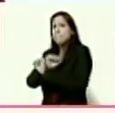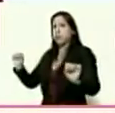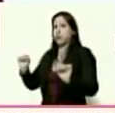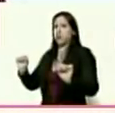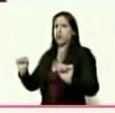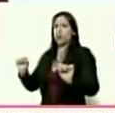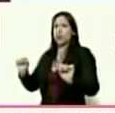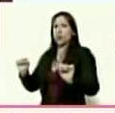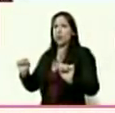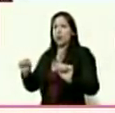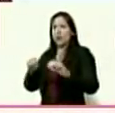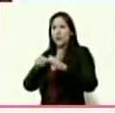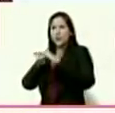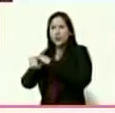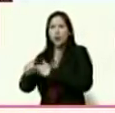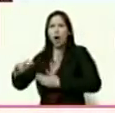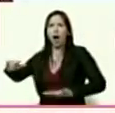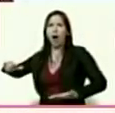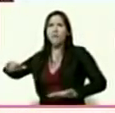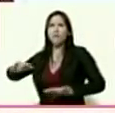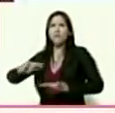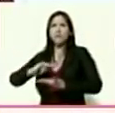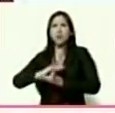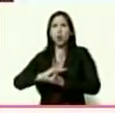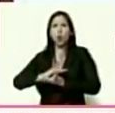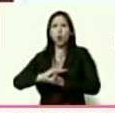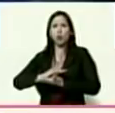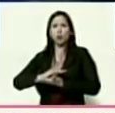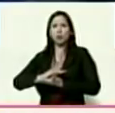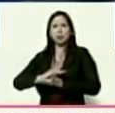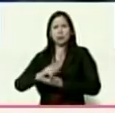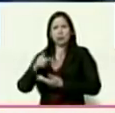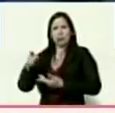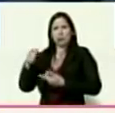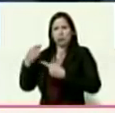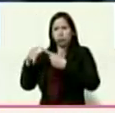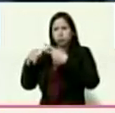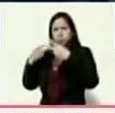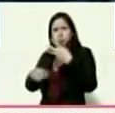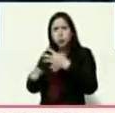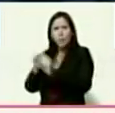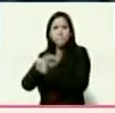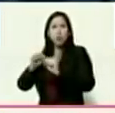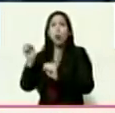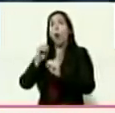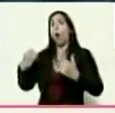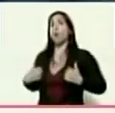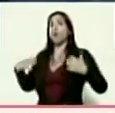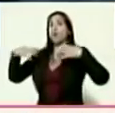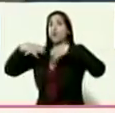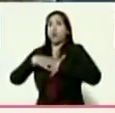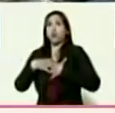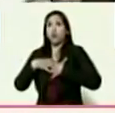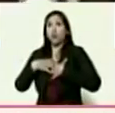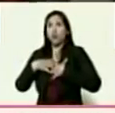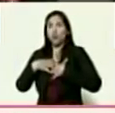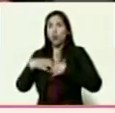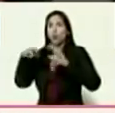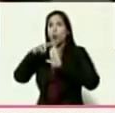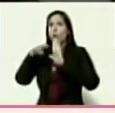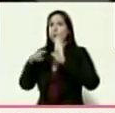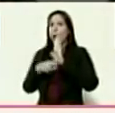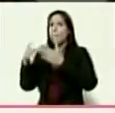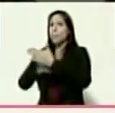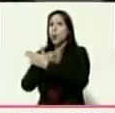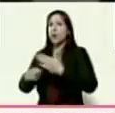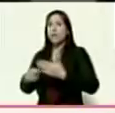montar en un avión sustancias explosivas o chaleco, que sus normas se lo prohíben.